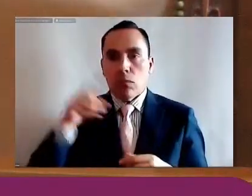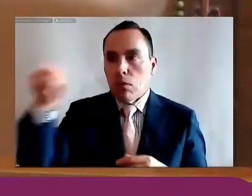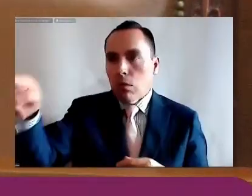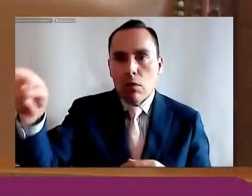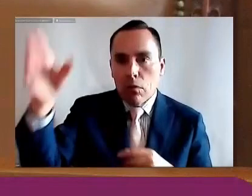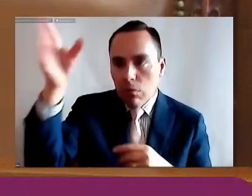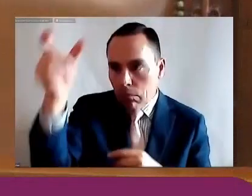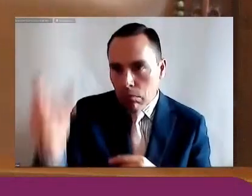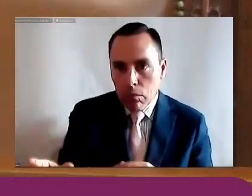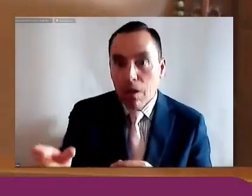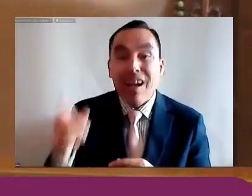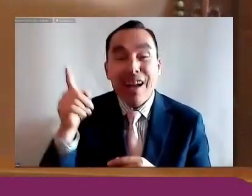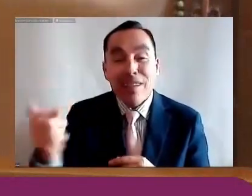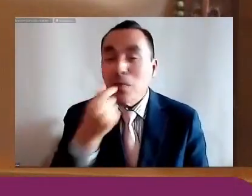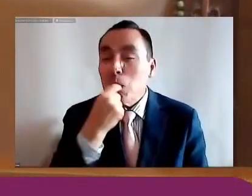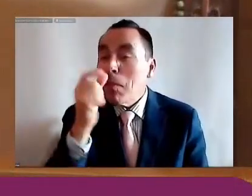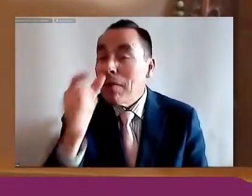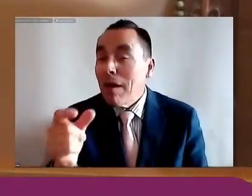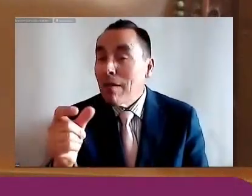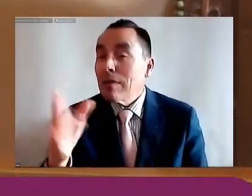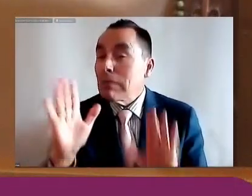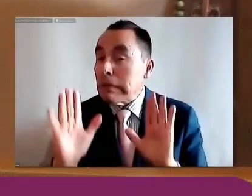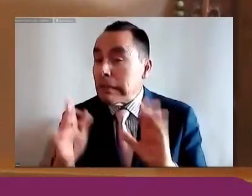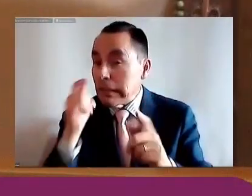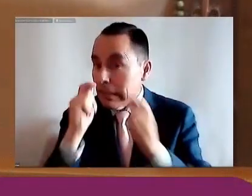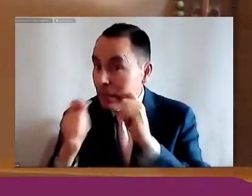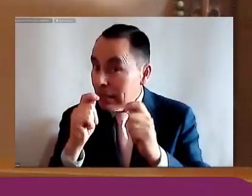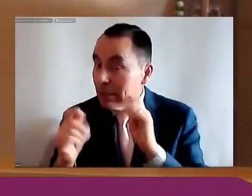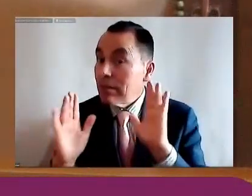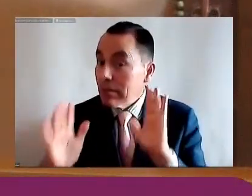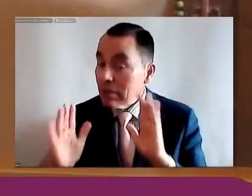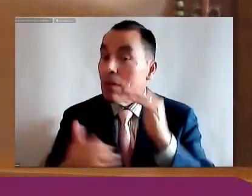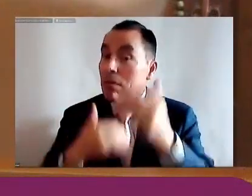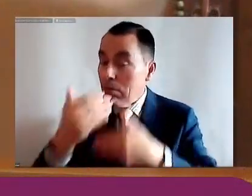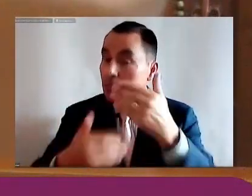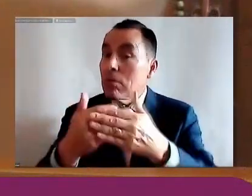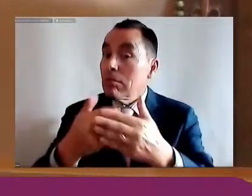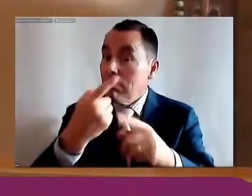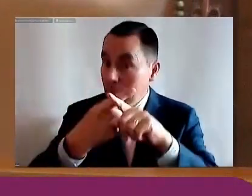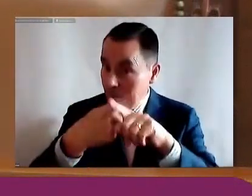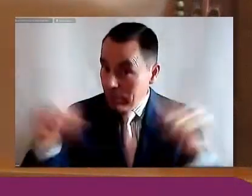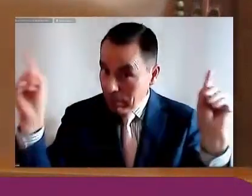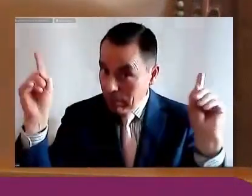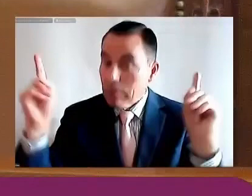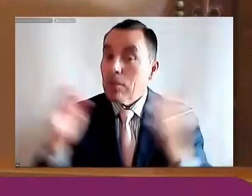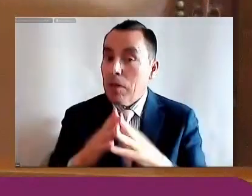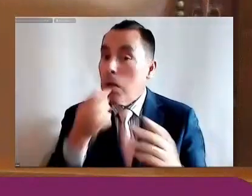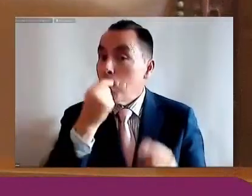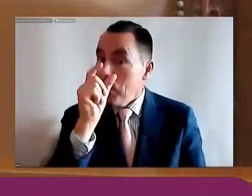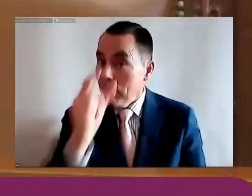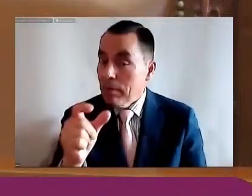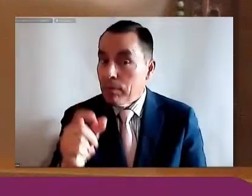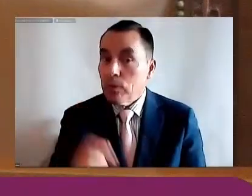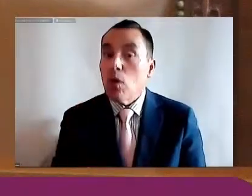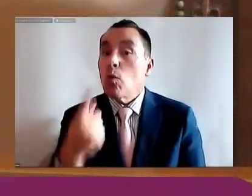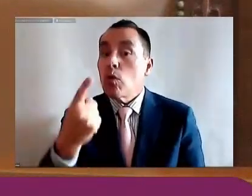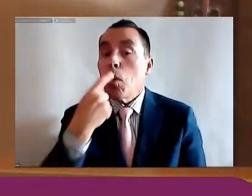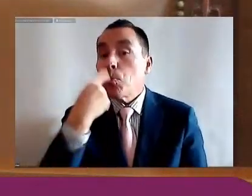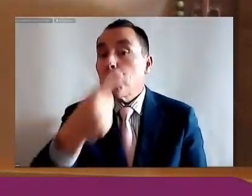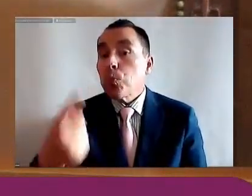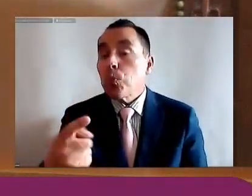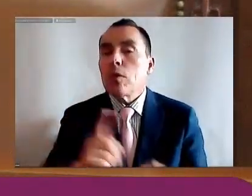tenemos un par de riesgos que son distintos y que probablemente hay que abordarlos de manera distinta. Uno es la pregunta o el riesgo de que en